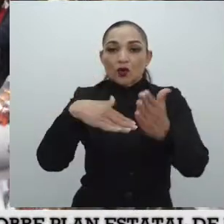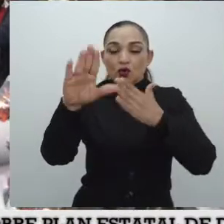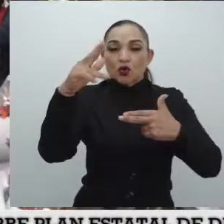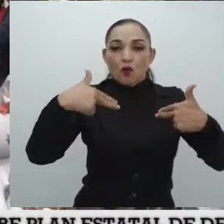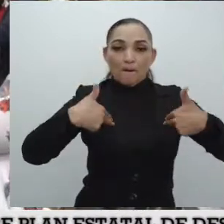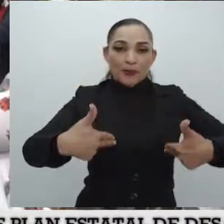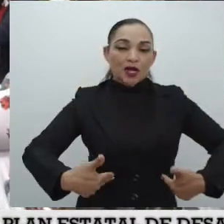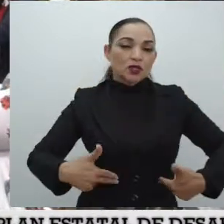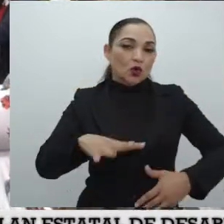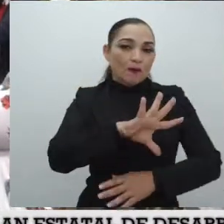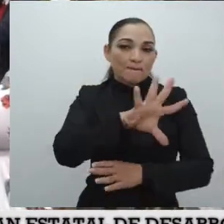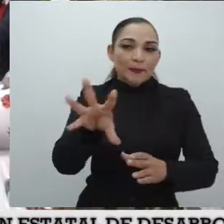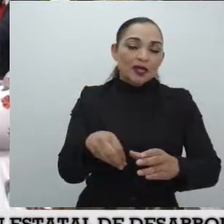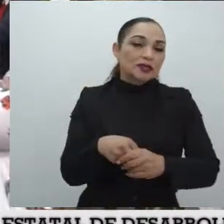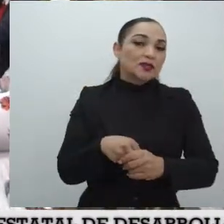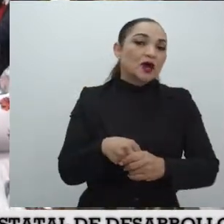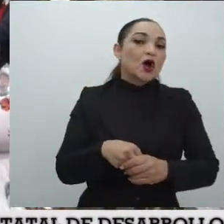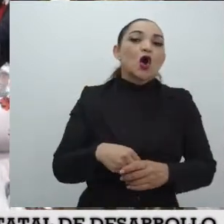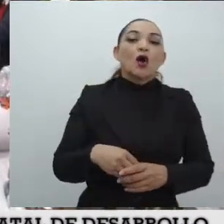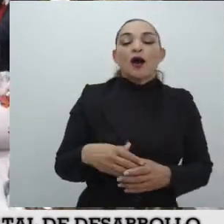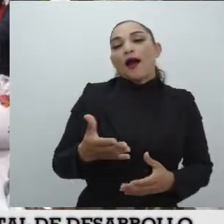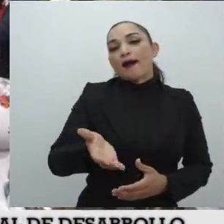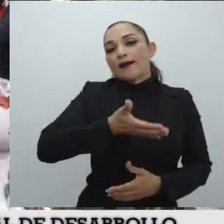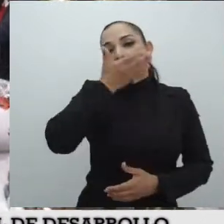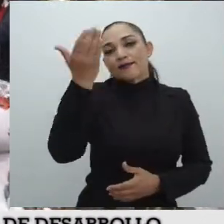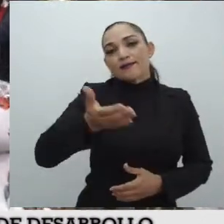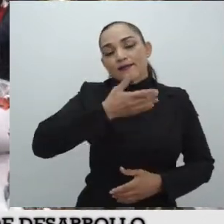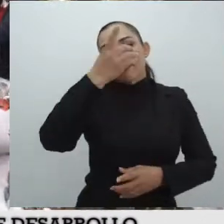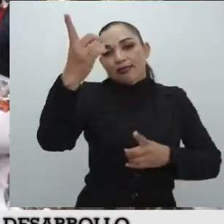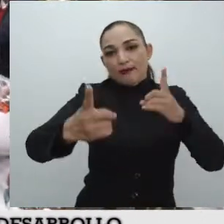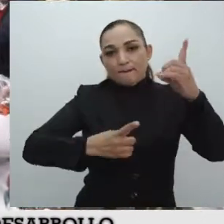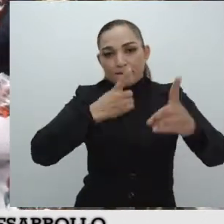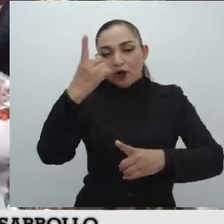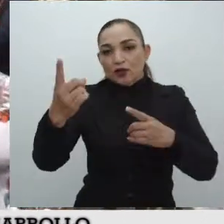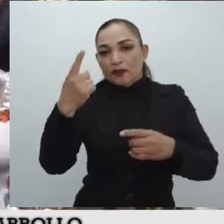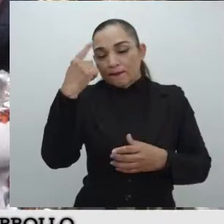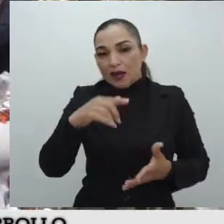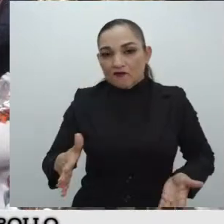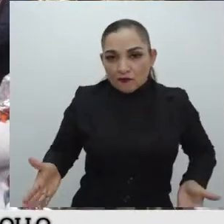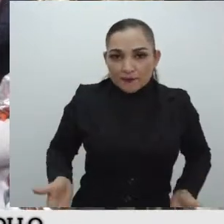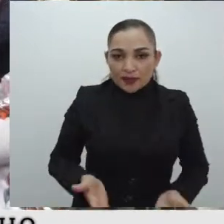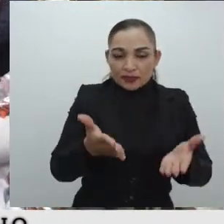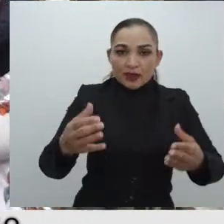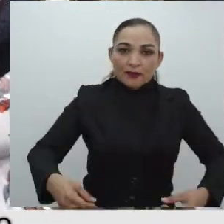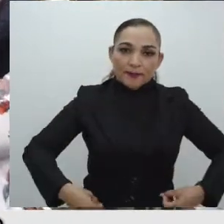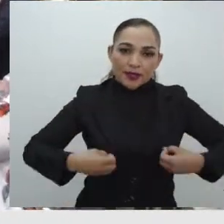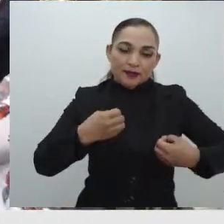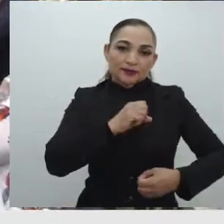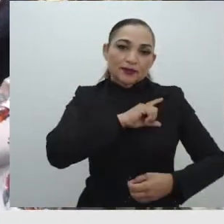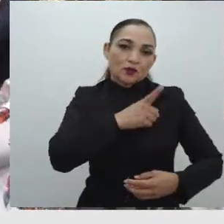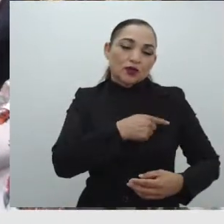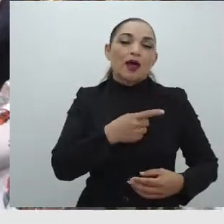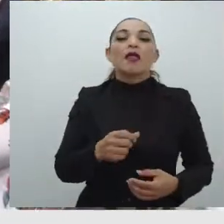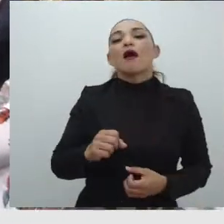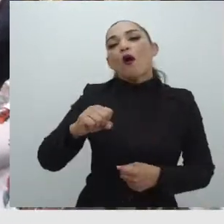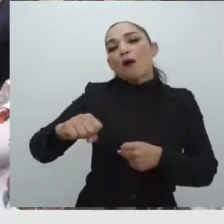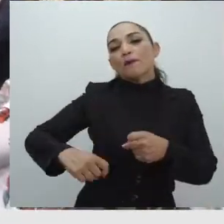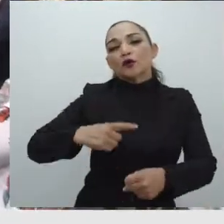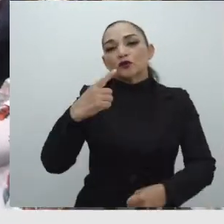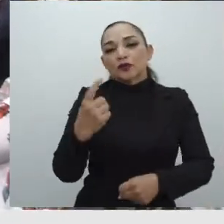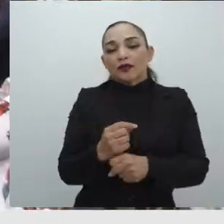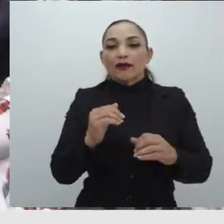física y deporte para fomentar hábitos de vida saludable. Oportunidades,